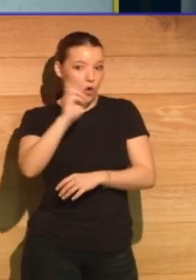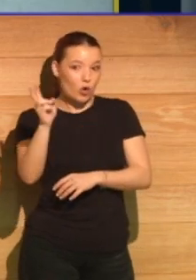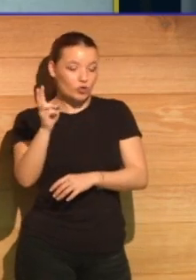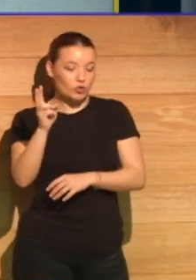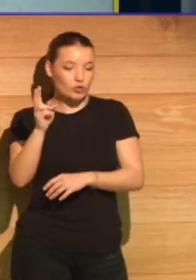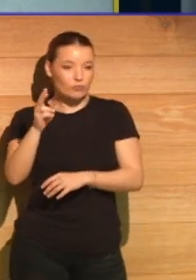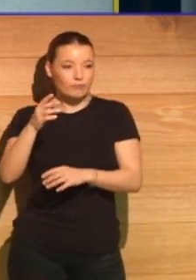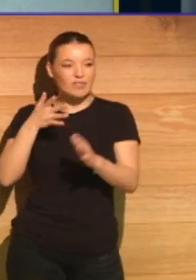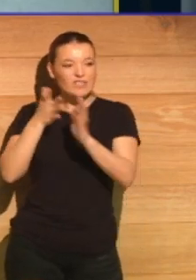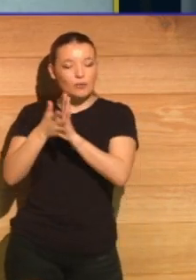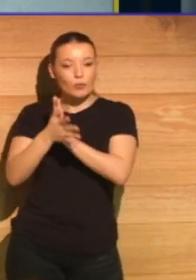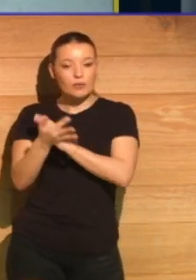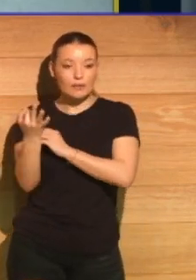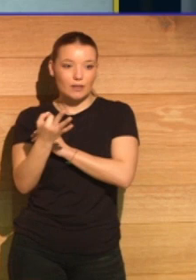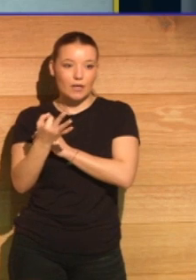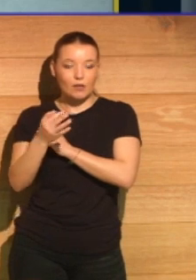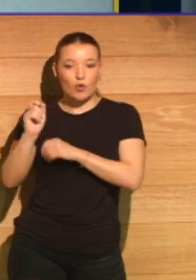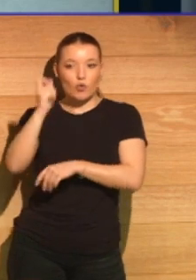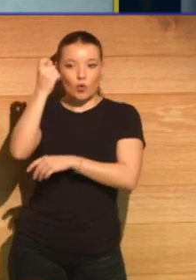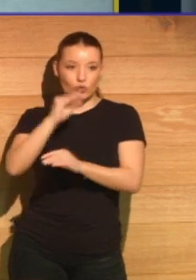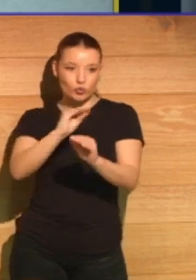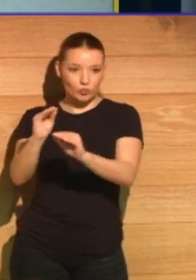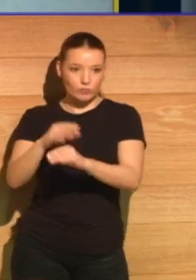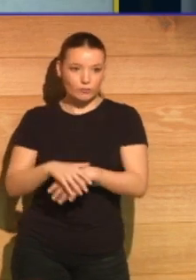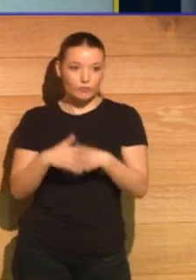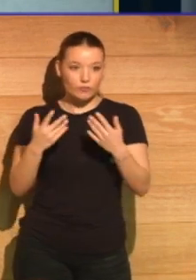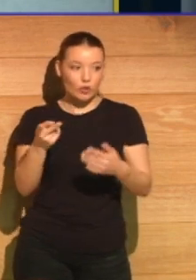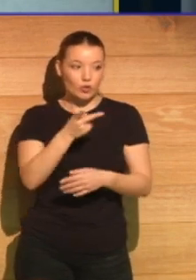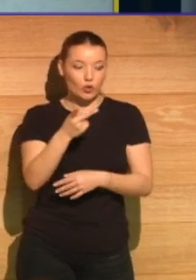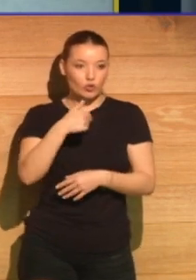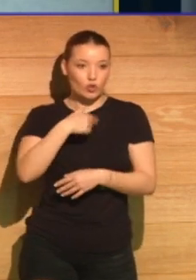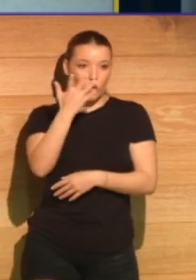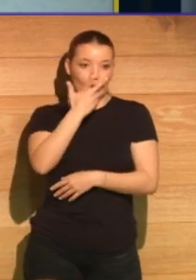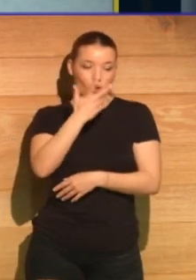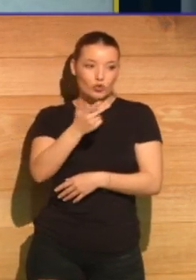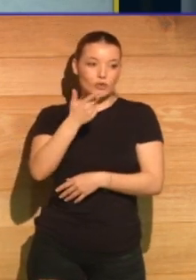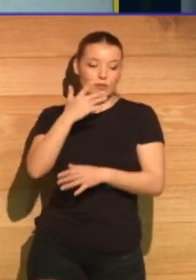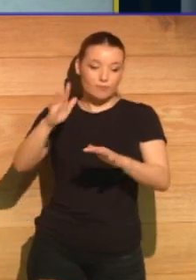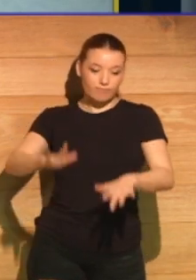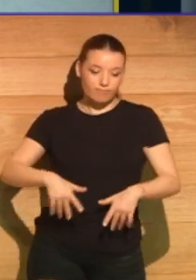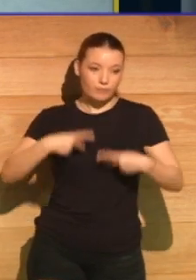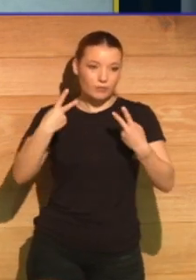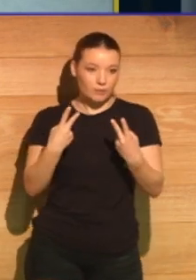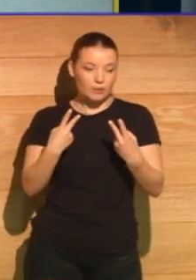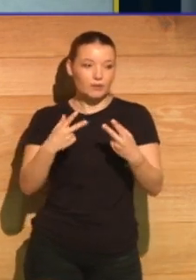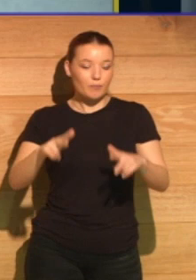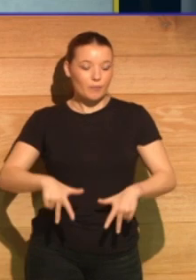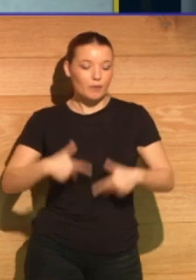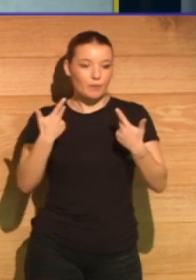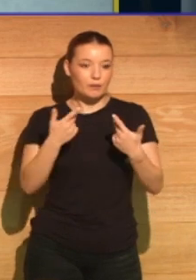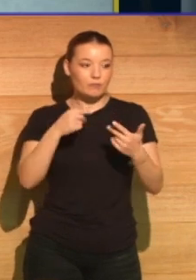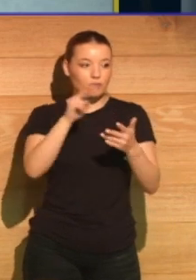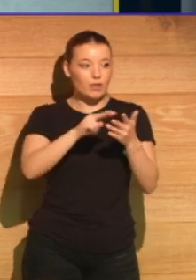describiendo su logro. Entonces, en 2 que yo conozco, si me permitís, leeré estos 2 como ha